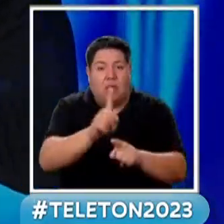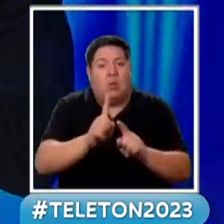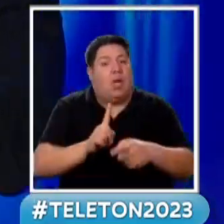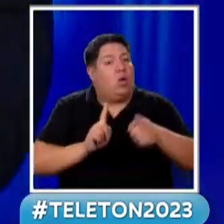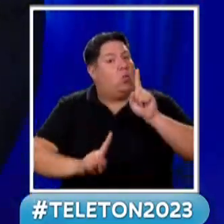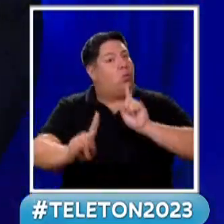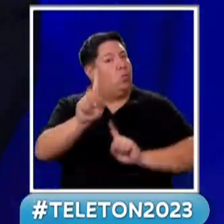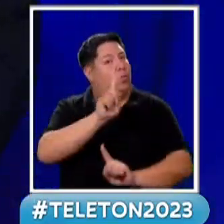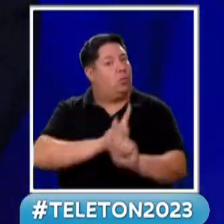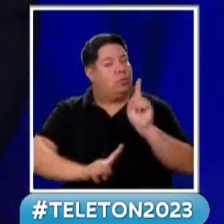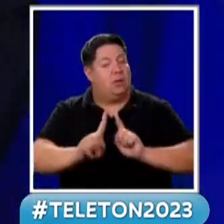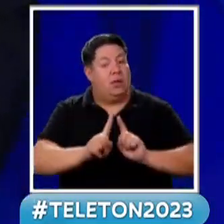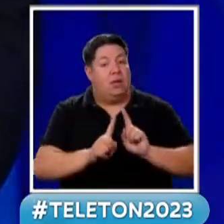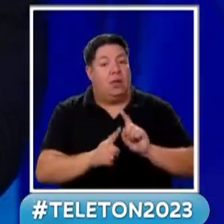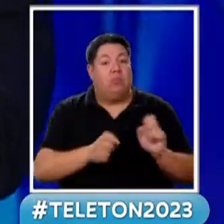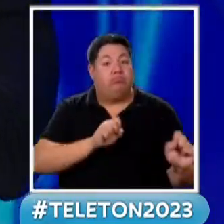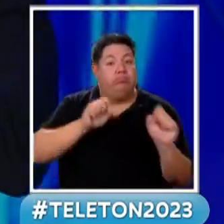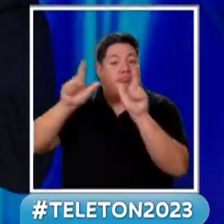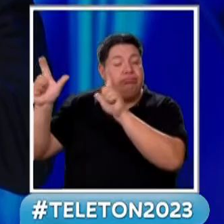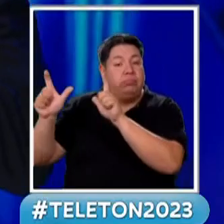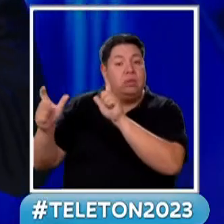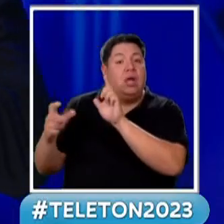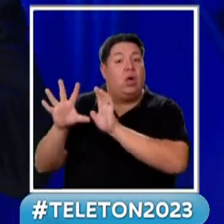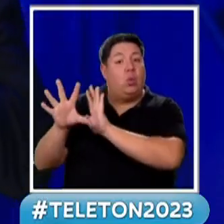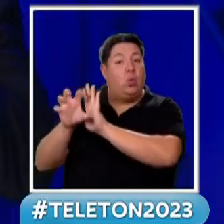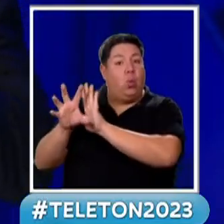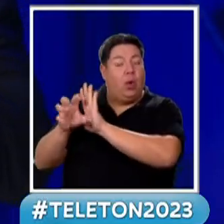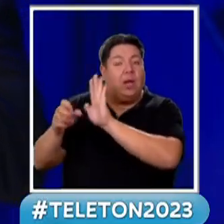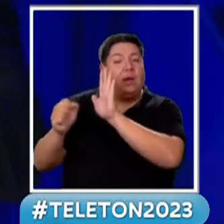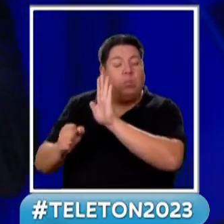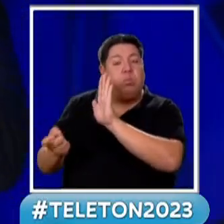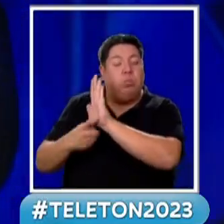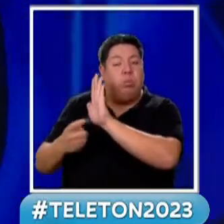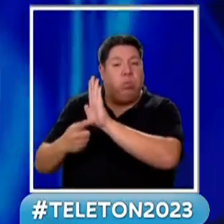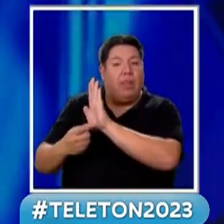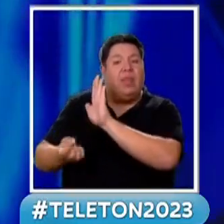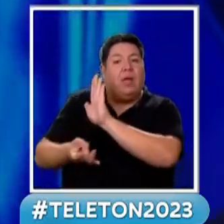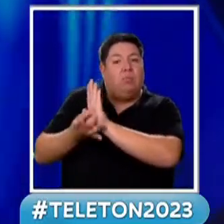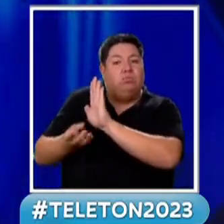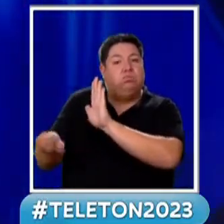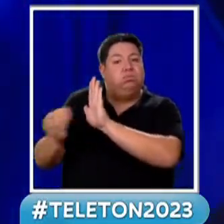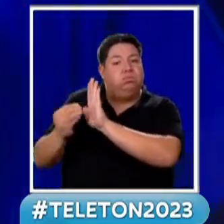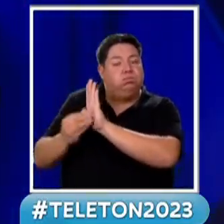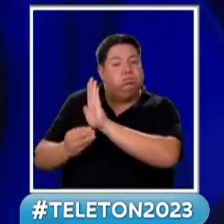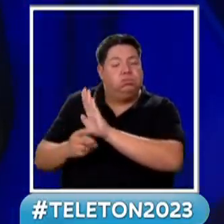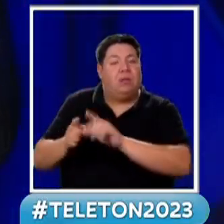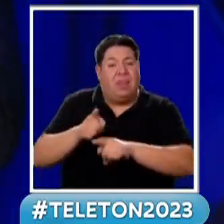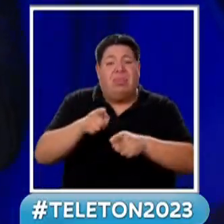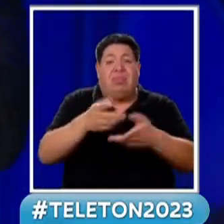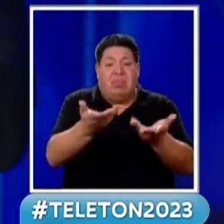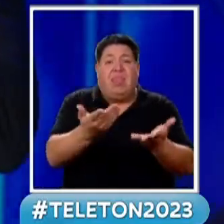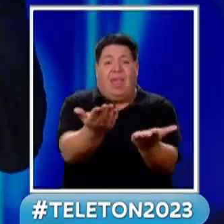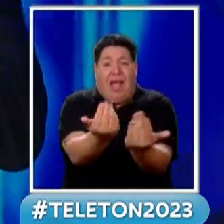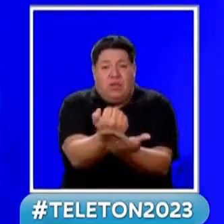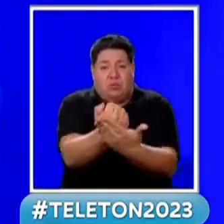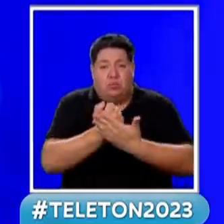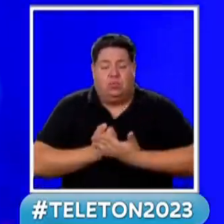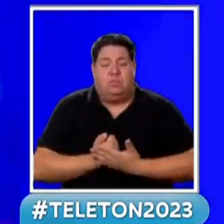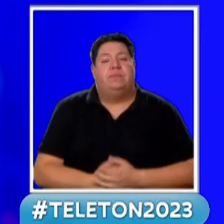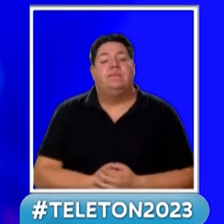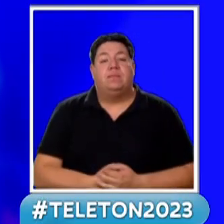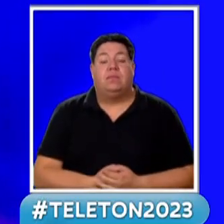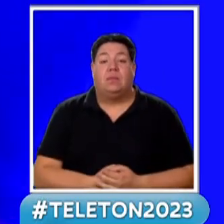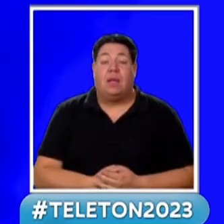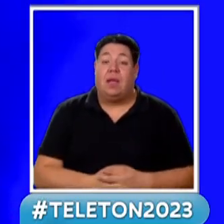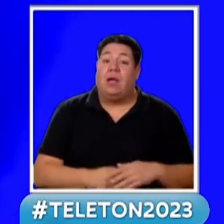hay código QR y botón también con el que puede hacer las últimas donaciones. De ti dependemos. Durante la